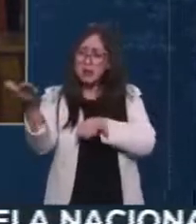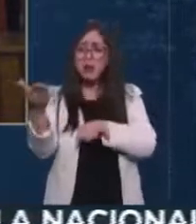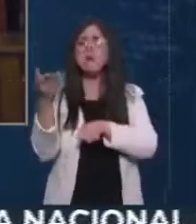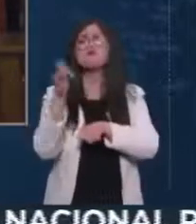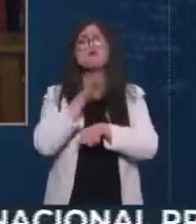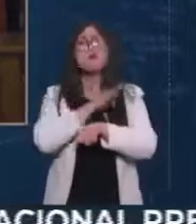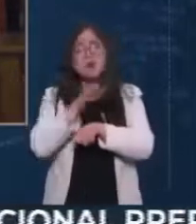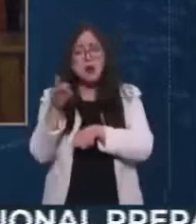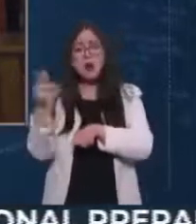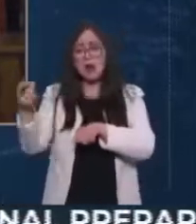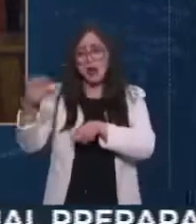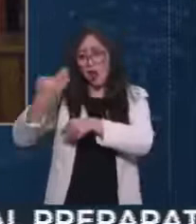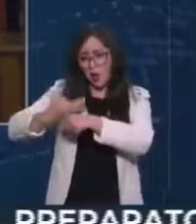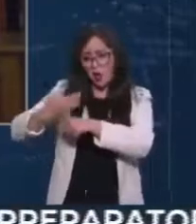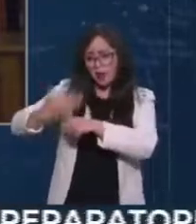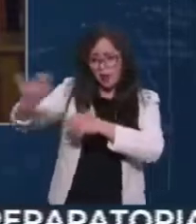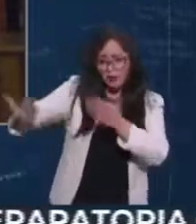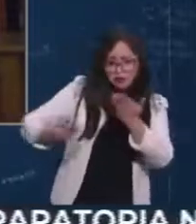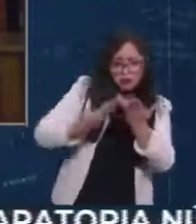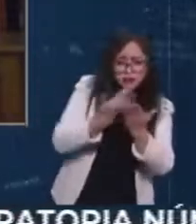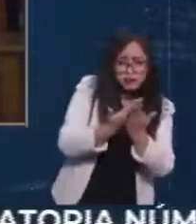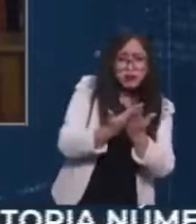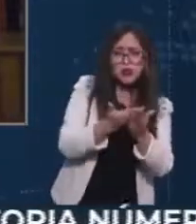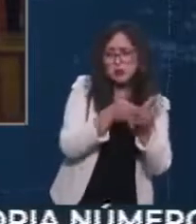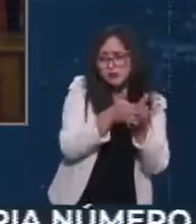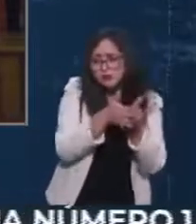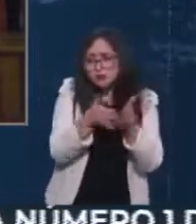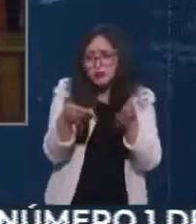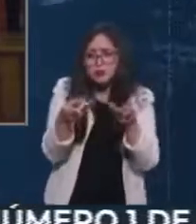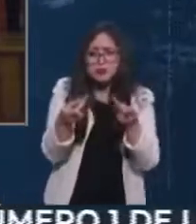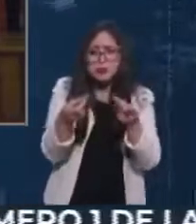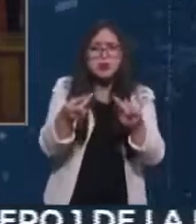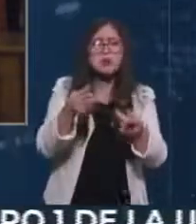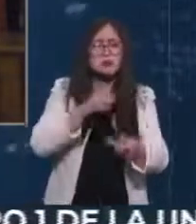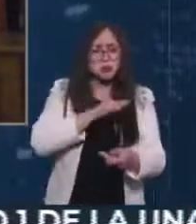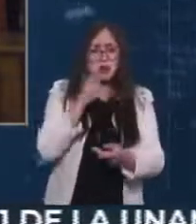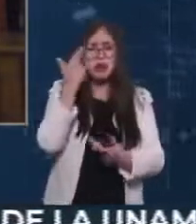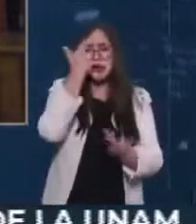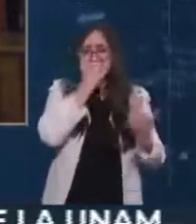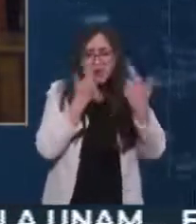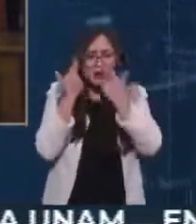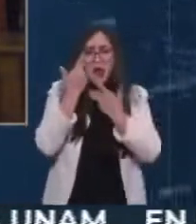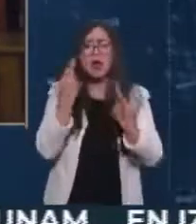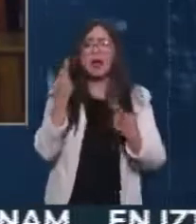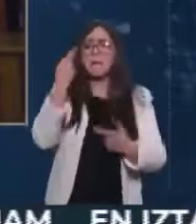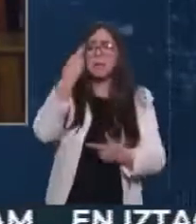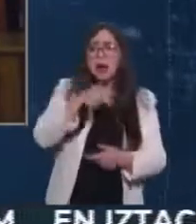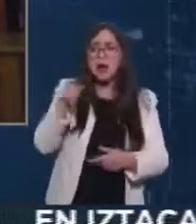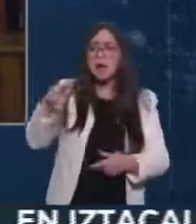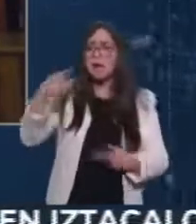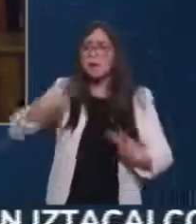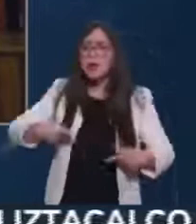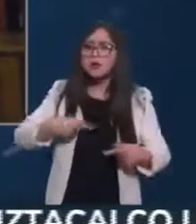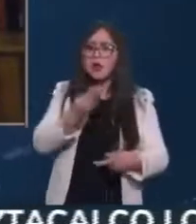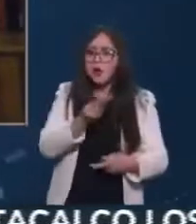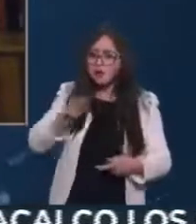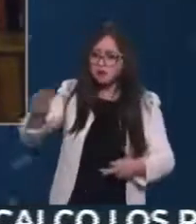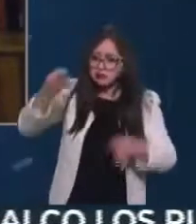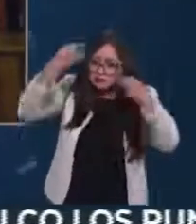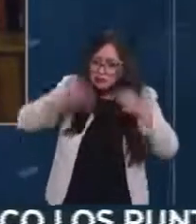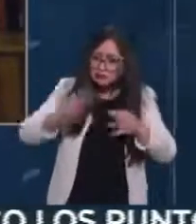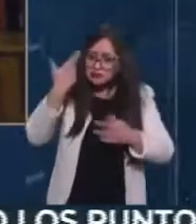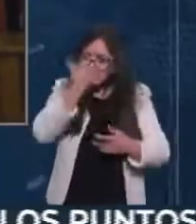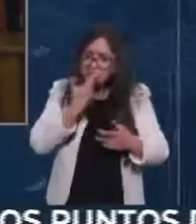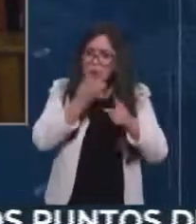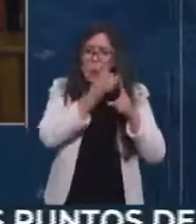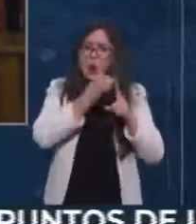estas observaciones quizás se atiendan con mayor celeridad, ¿no? Evitando que lleguen a una instancia revisora, etcétera, etcétera. Es algo que creo